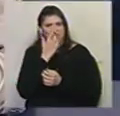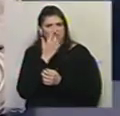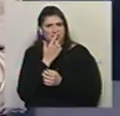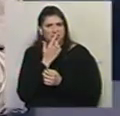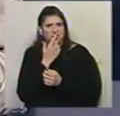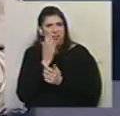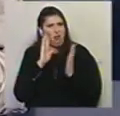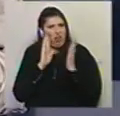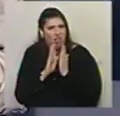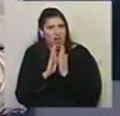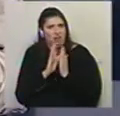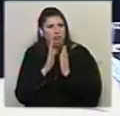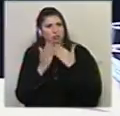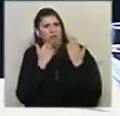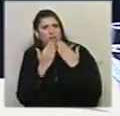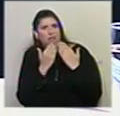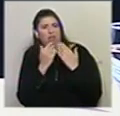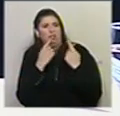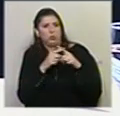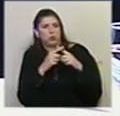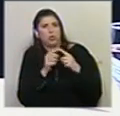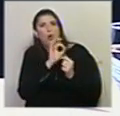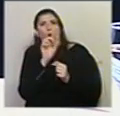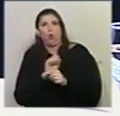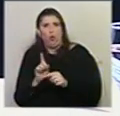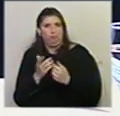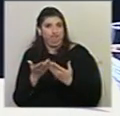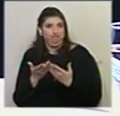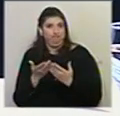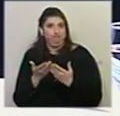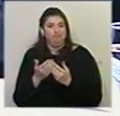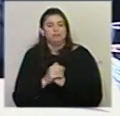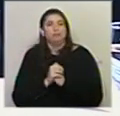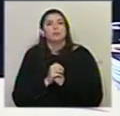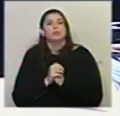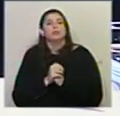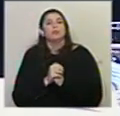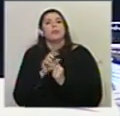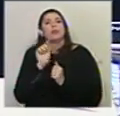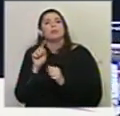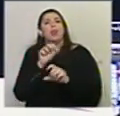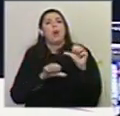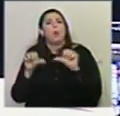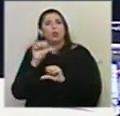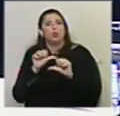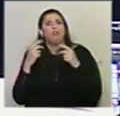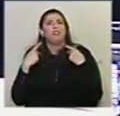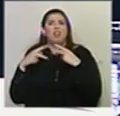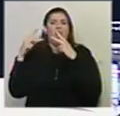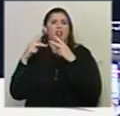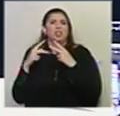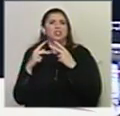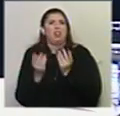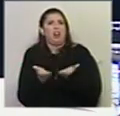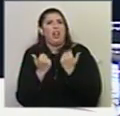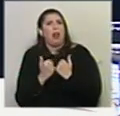¿no? Claro. Los laboratorios. Usted decía recién ahí, decía algunas cosas que siempre a mí me hacen ruido. Los viajes, los regalos. Ah, es difícil